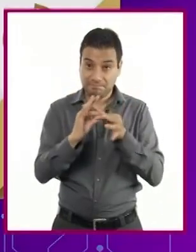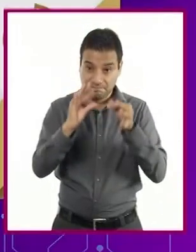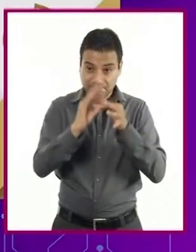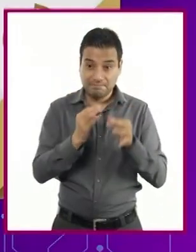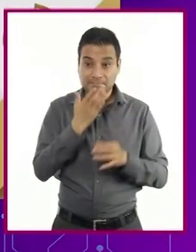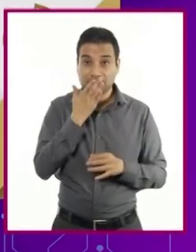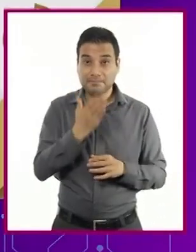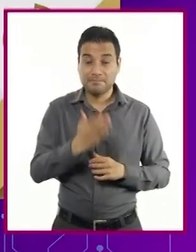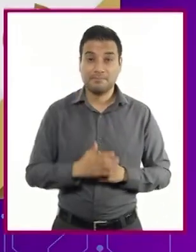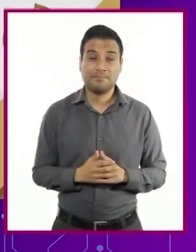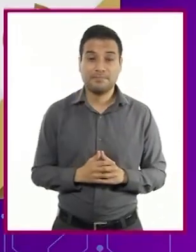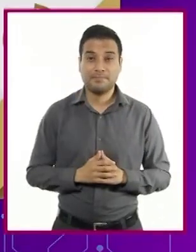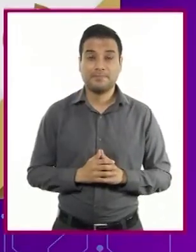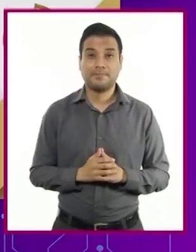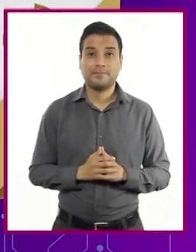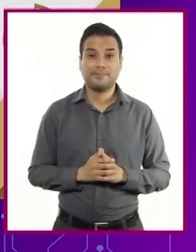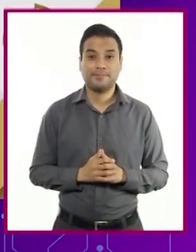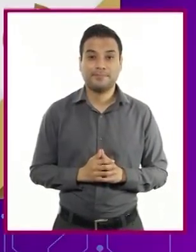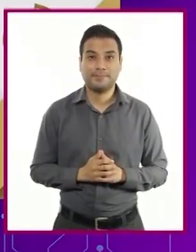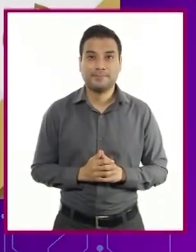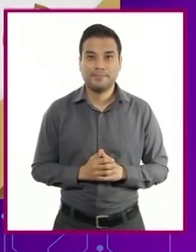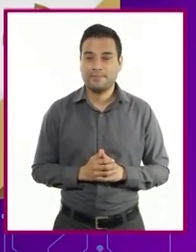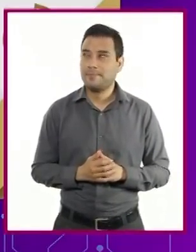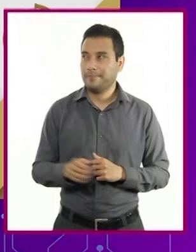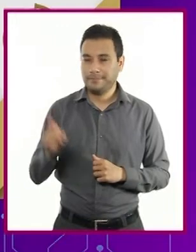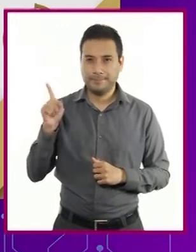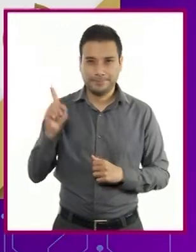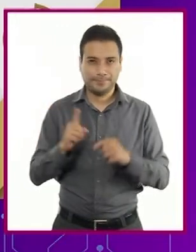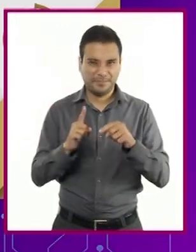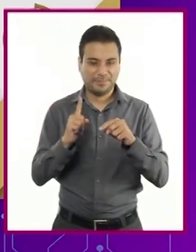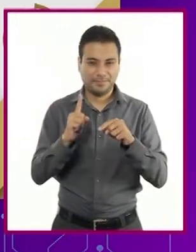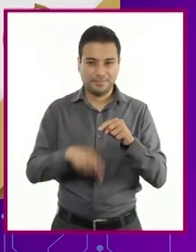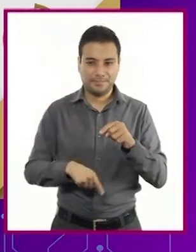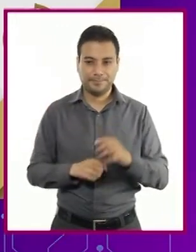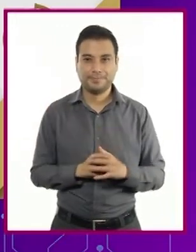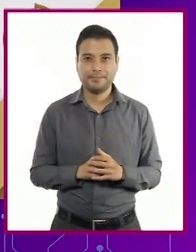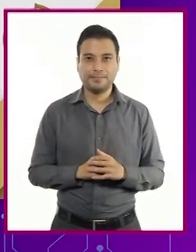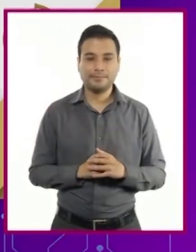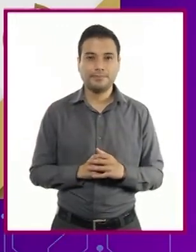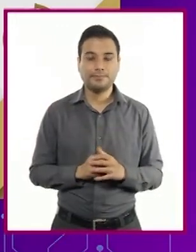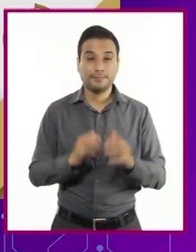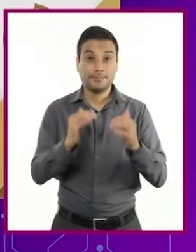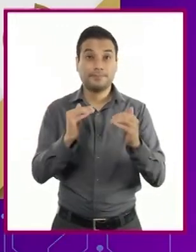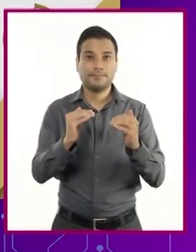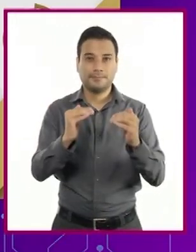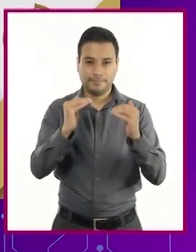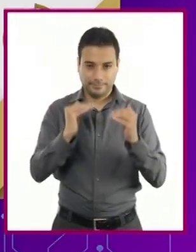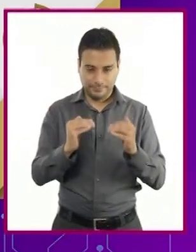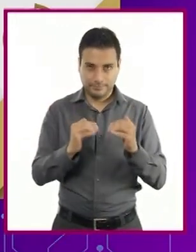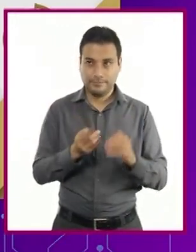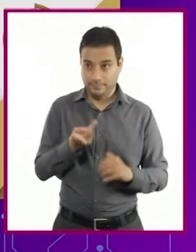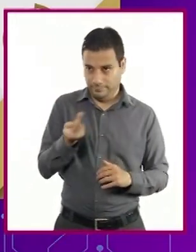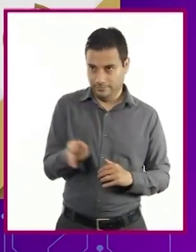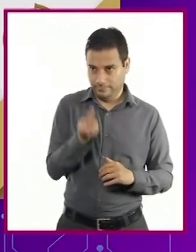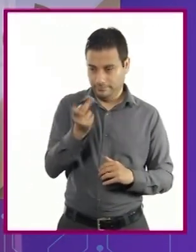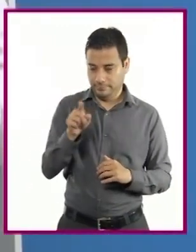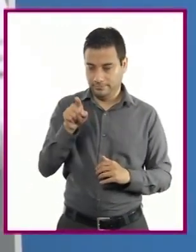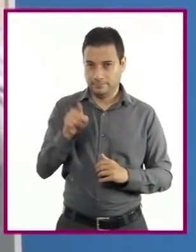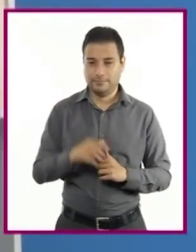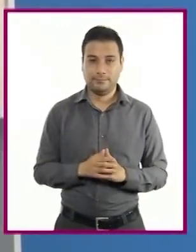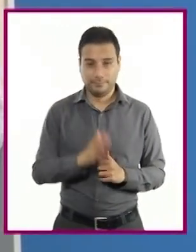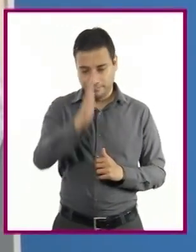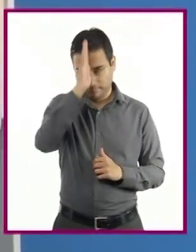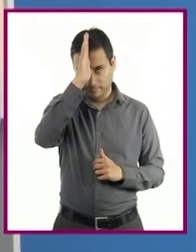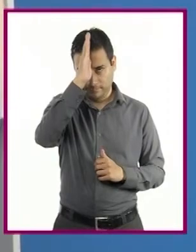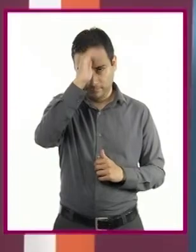Nadia. Quitemos otro ladrillo. Maestro, ahora le toca a usted. De